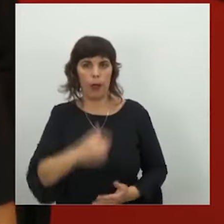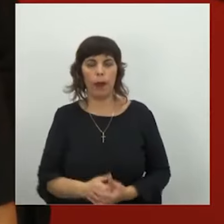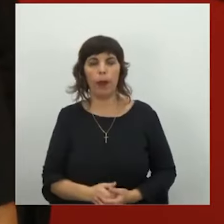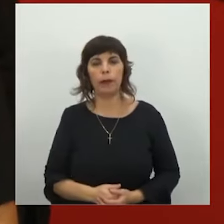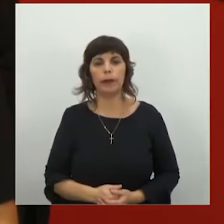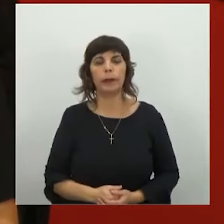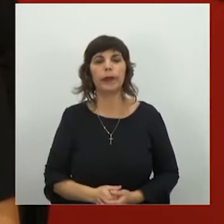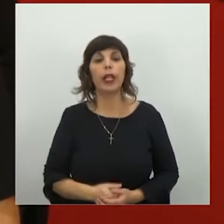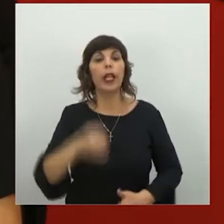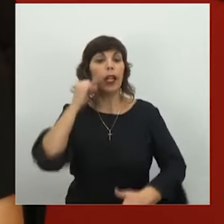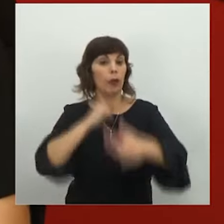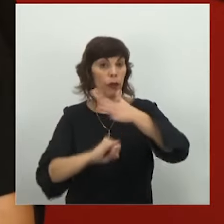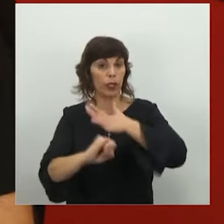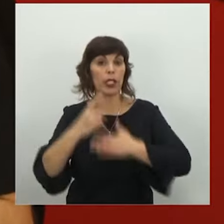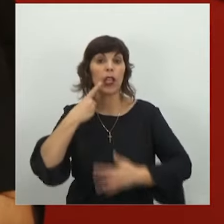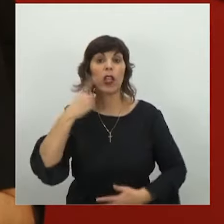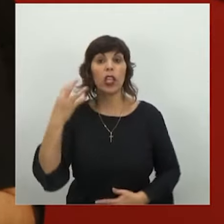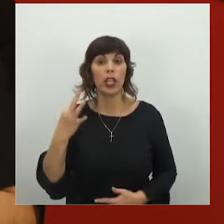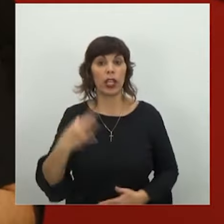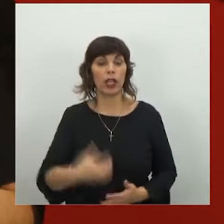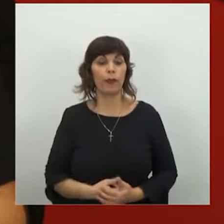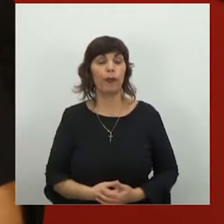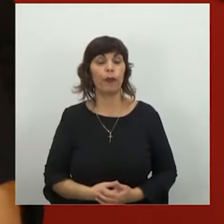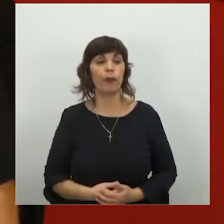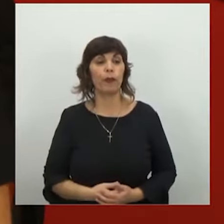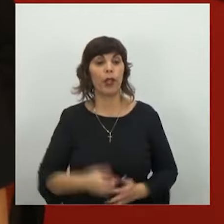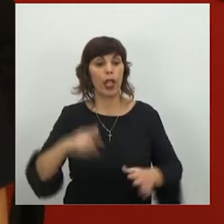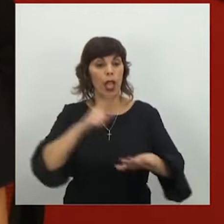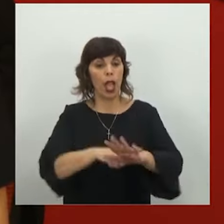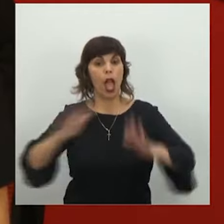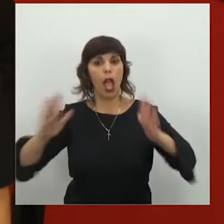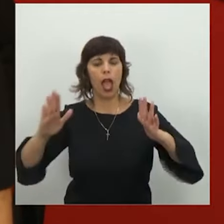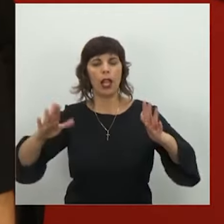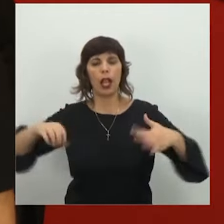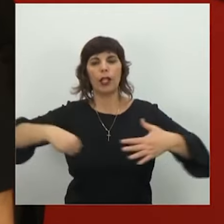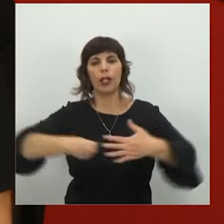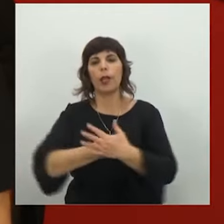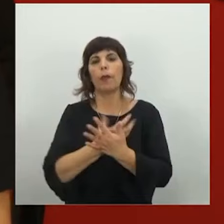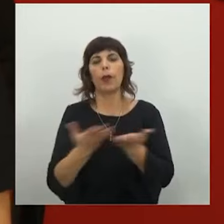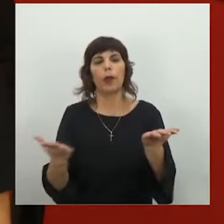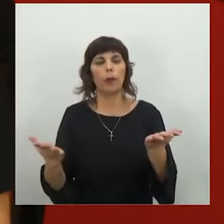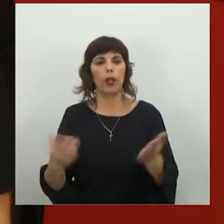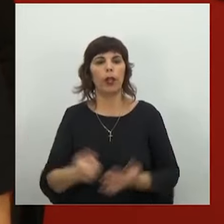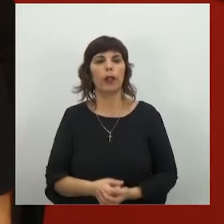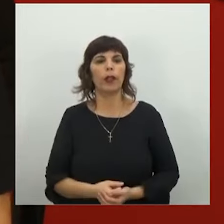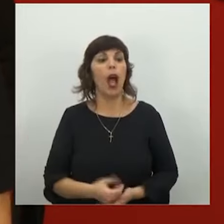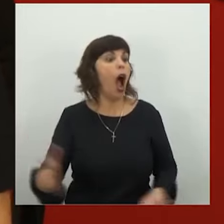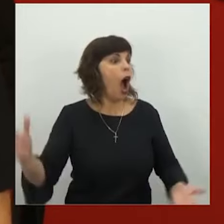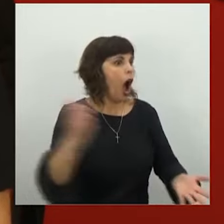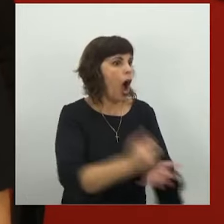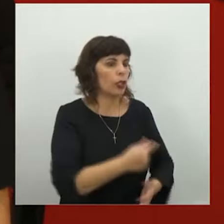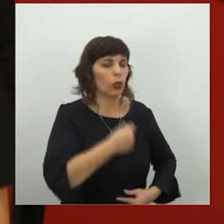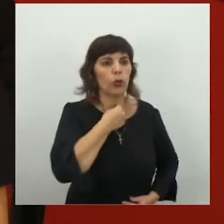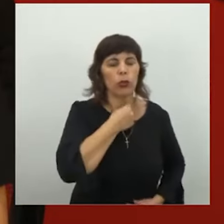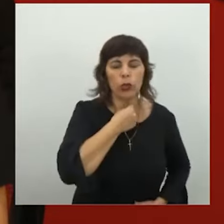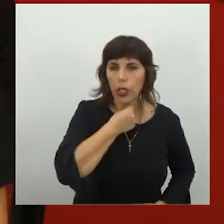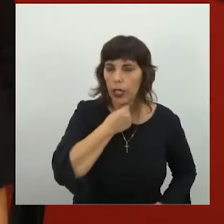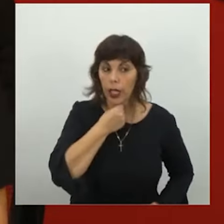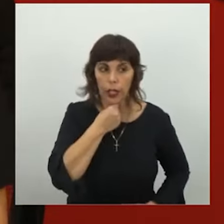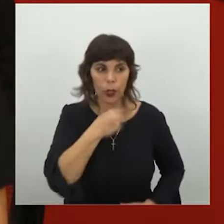dice, en el tiempo de la gracia, oye lo que dice, a todos los sedientos, venid a